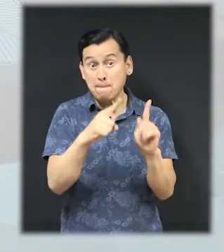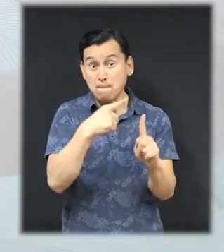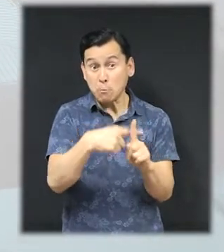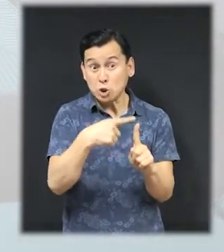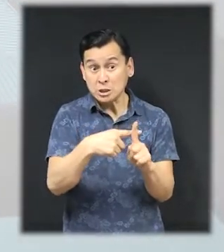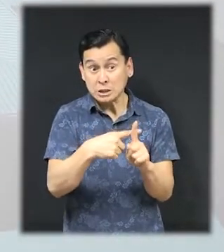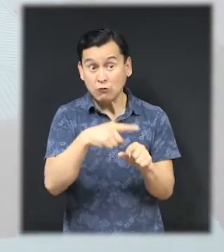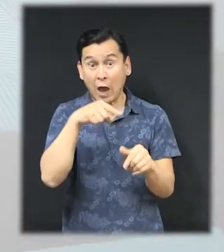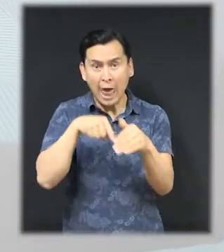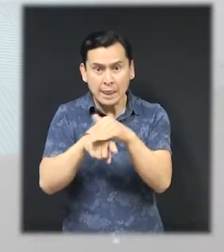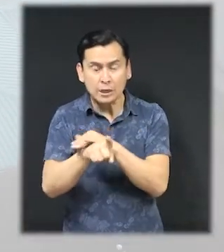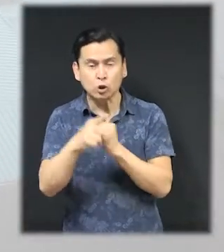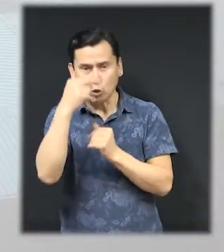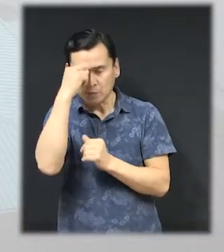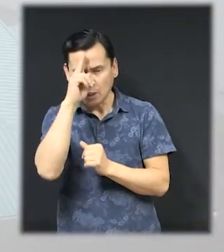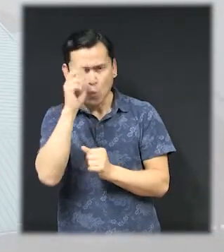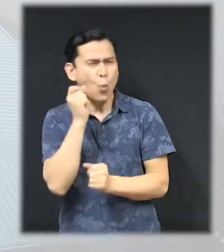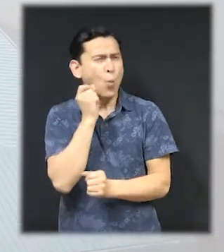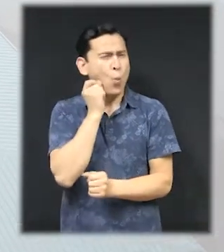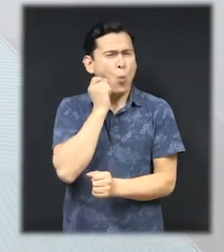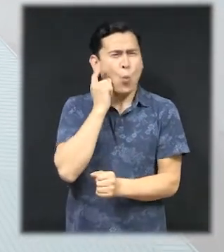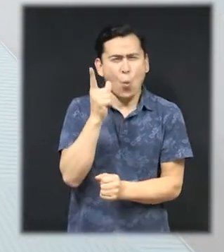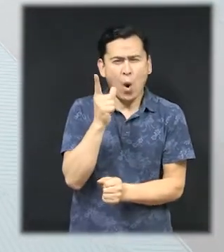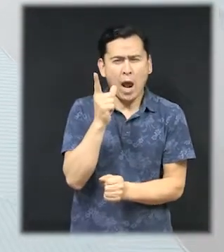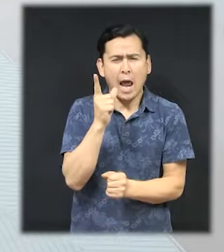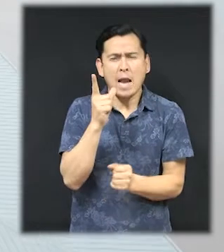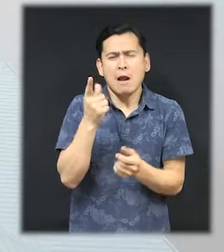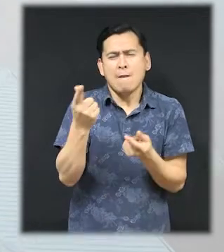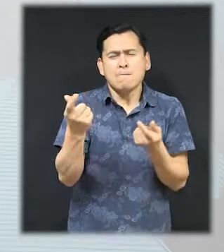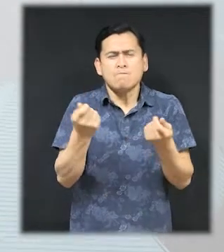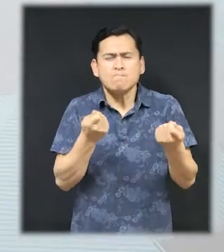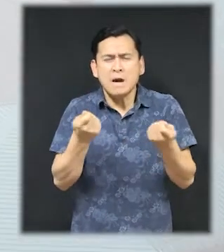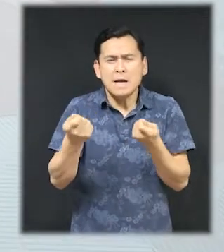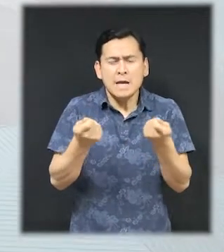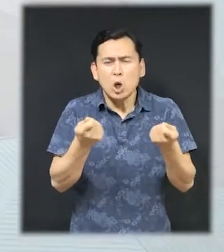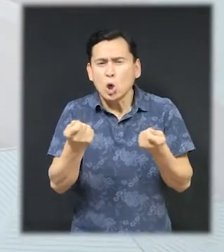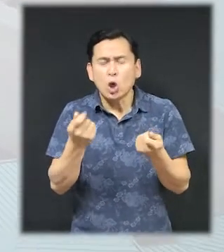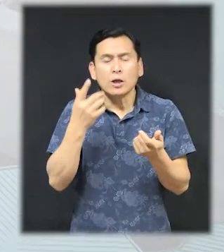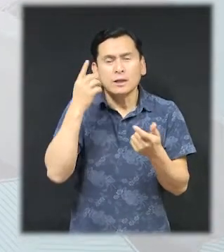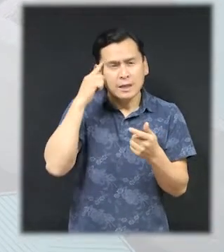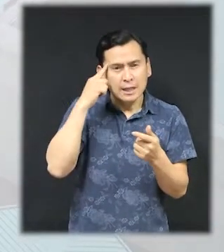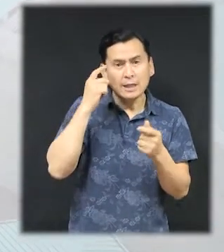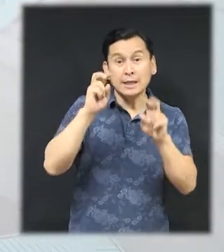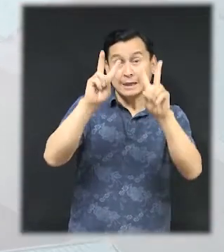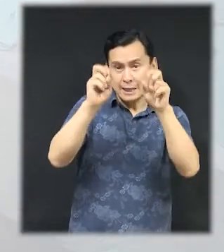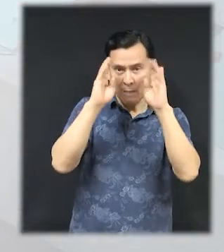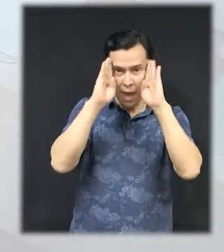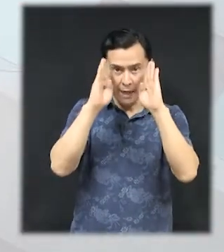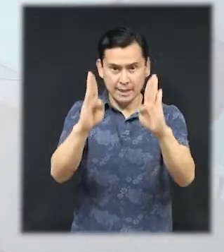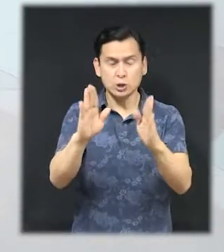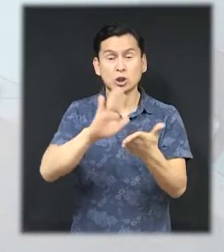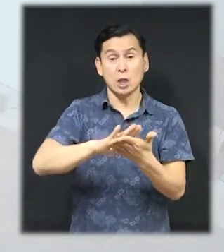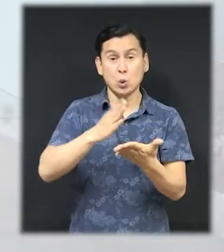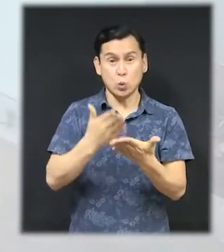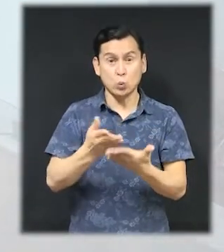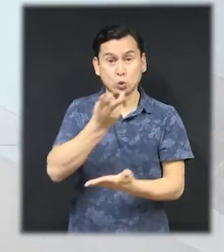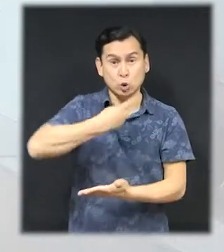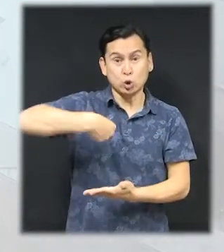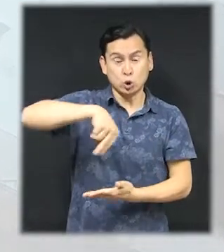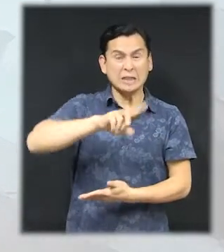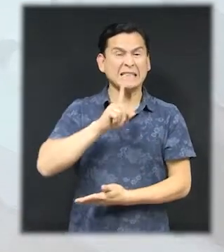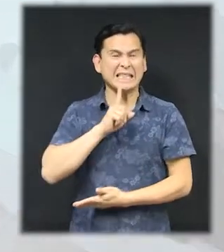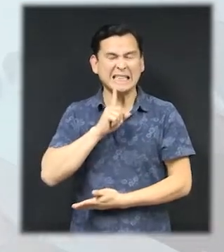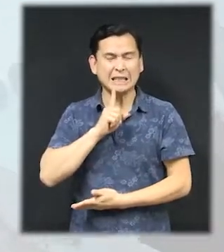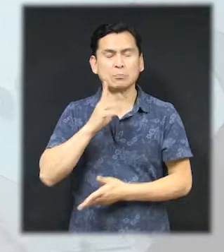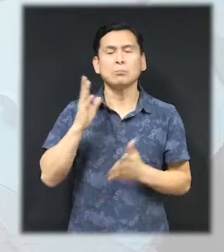paciente COVID positivo confirmado, cuál es el manejo epidemiológico desde el punto de vista de las infecciones asociadas a la atención de salud